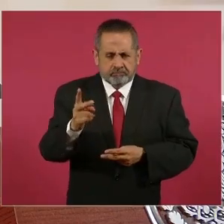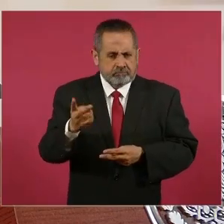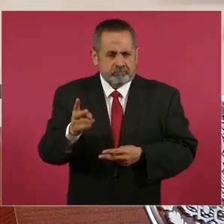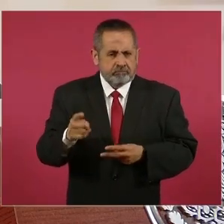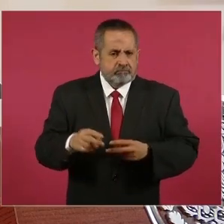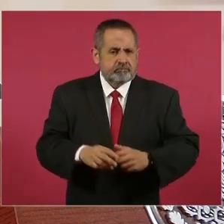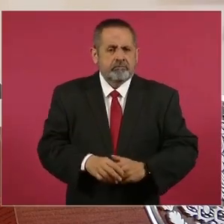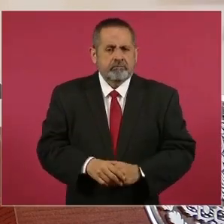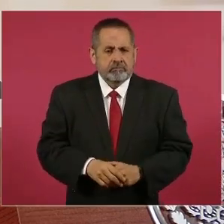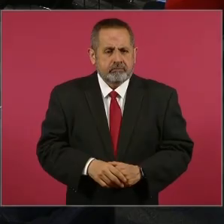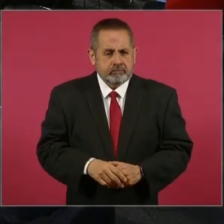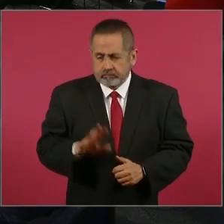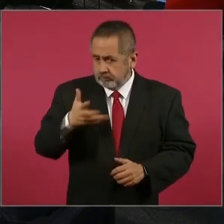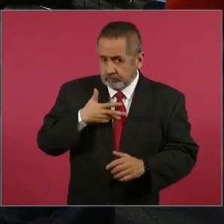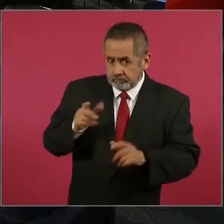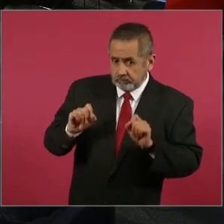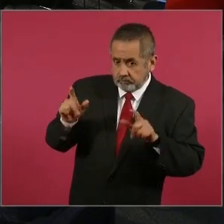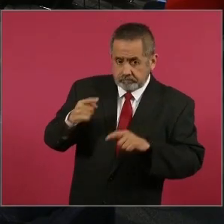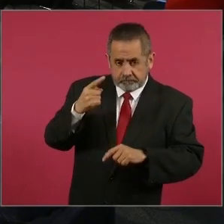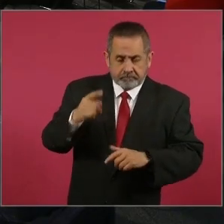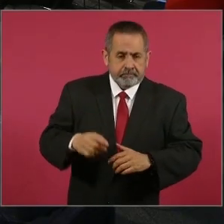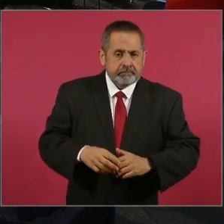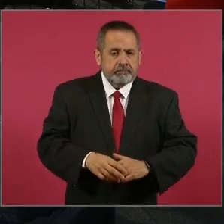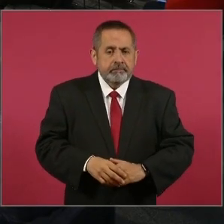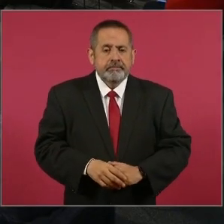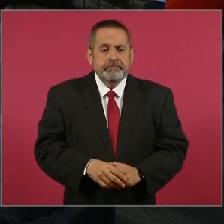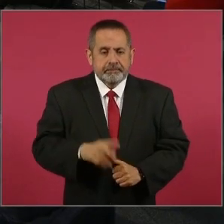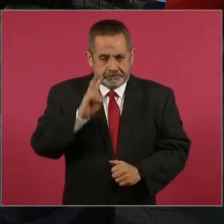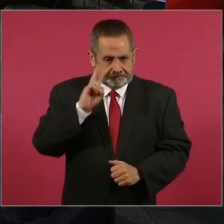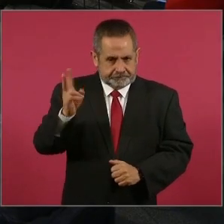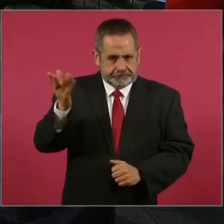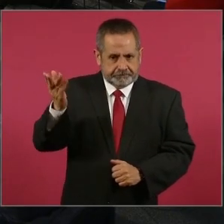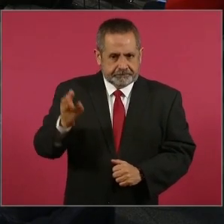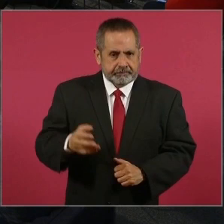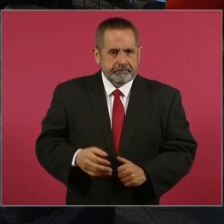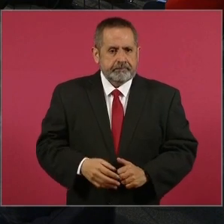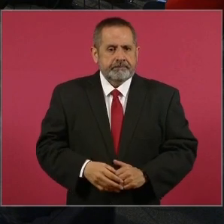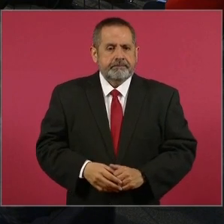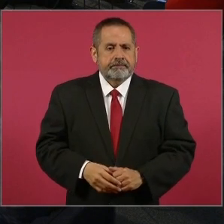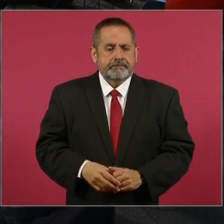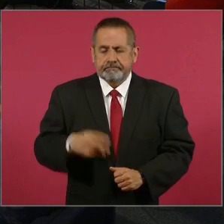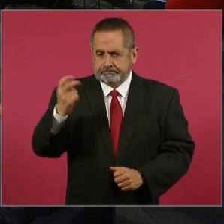domingo ya tienen los datos a ver